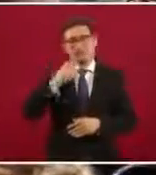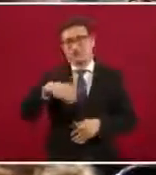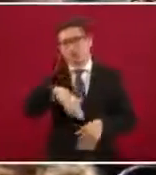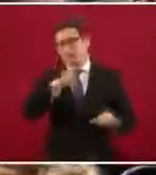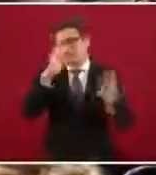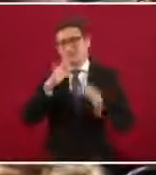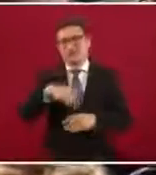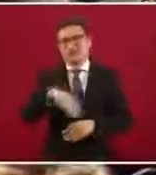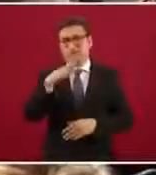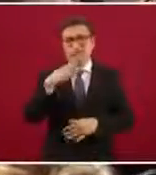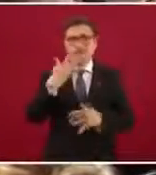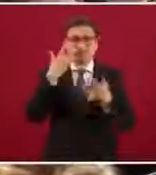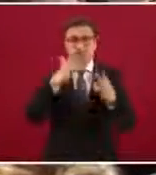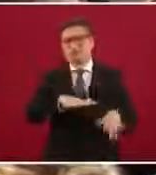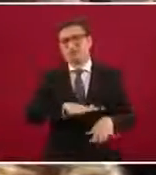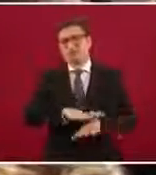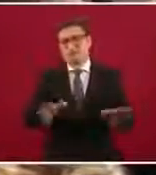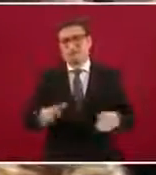jubile,